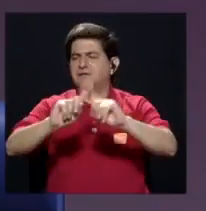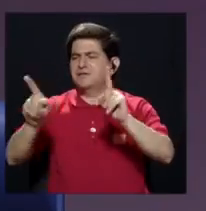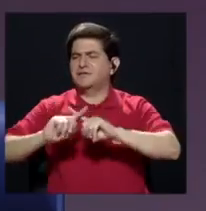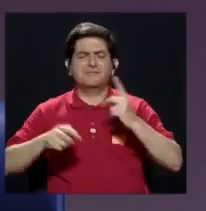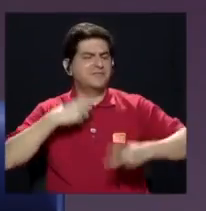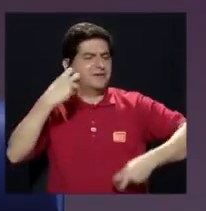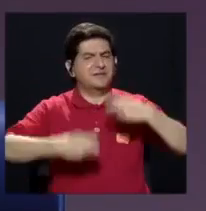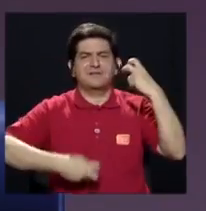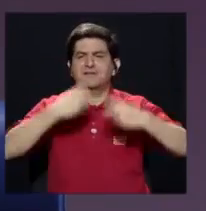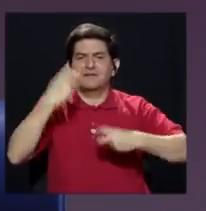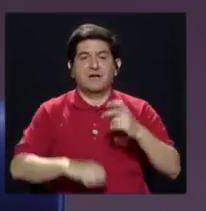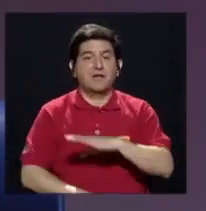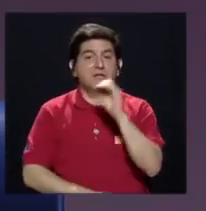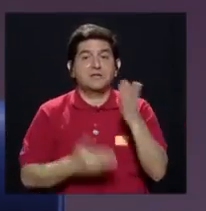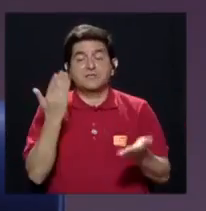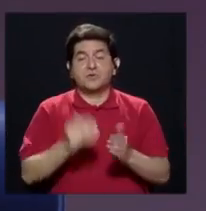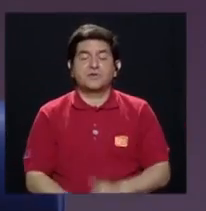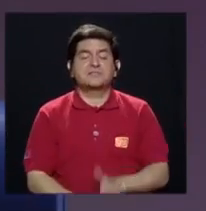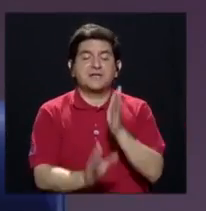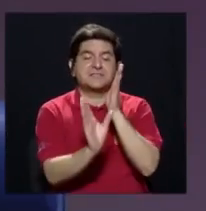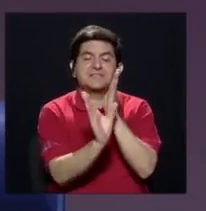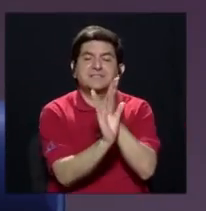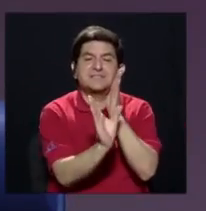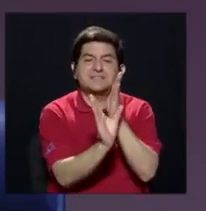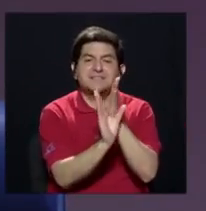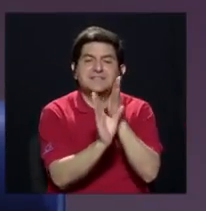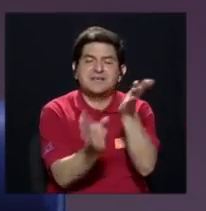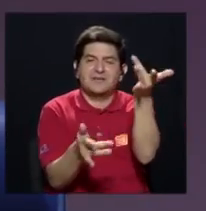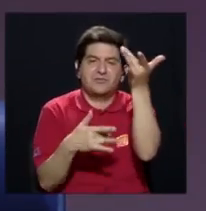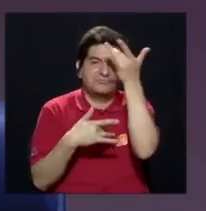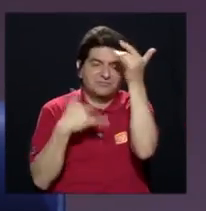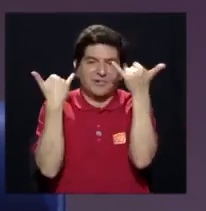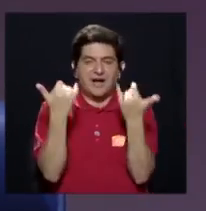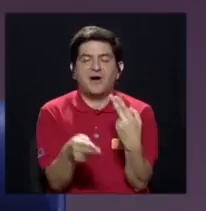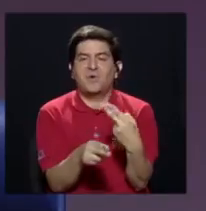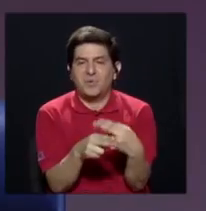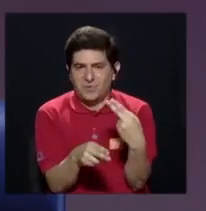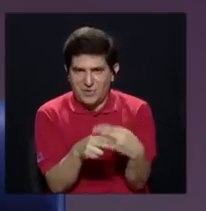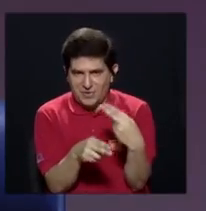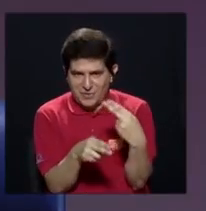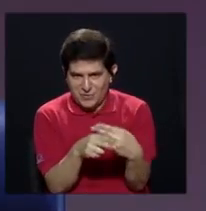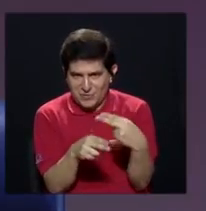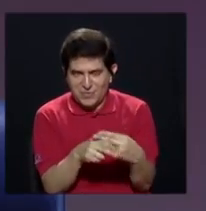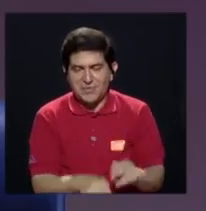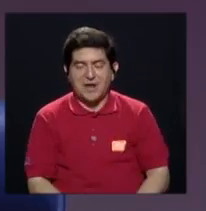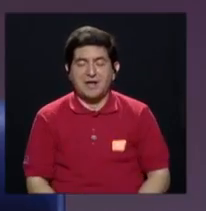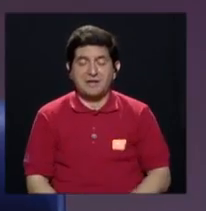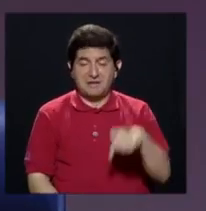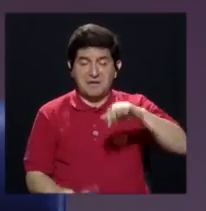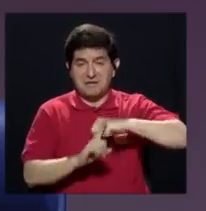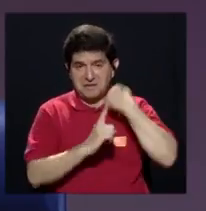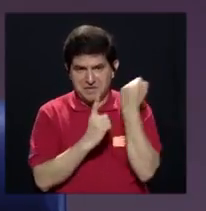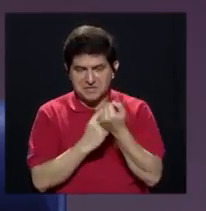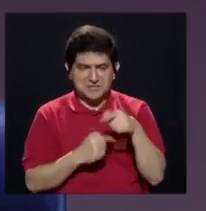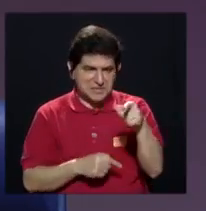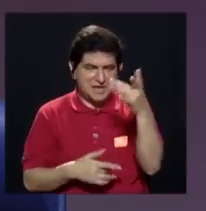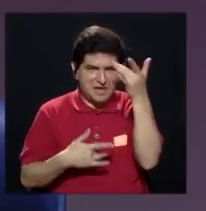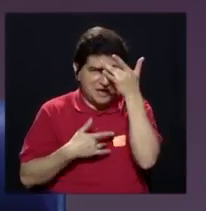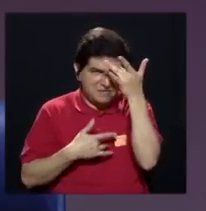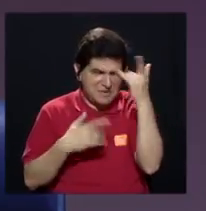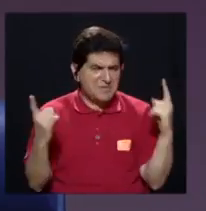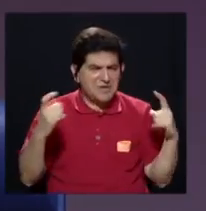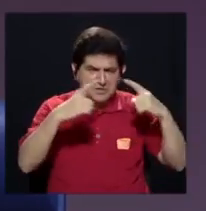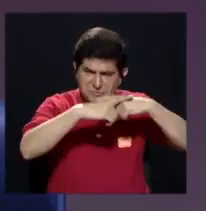problemáticas digamos o psicopatologías como lo nombran Se nombra hoy digamos en en la sociedad actual este tipo de enfermedades